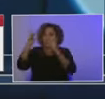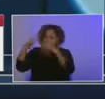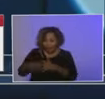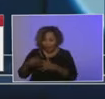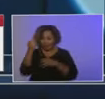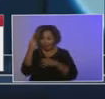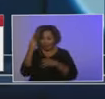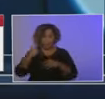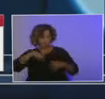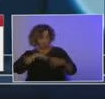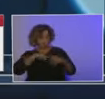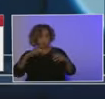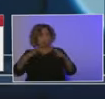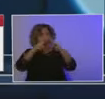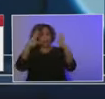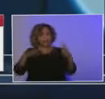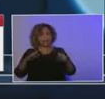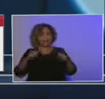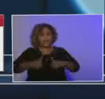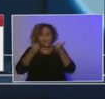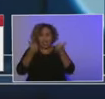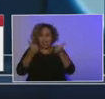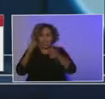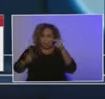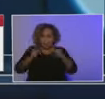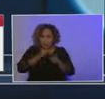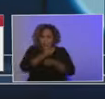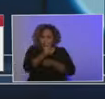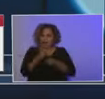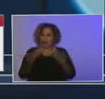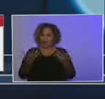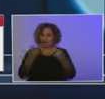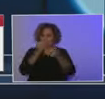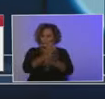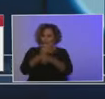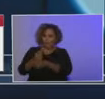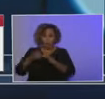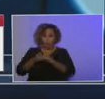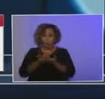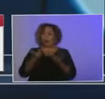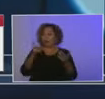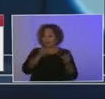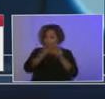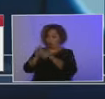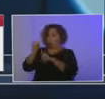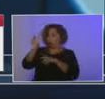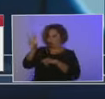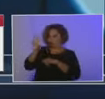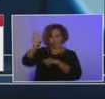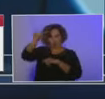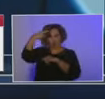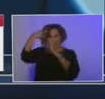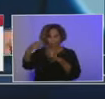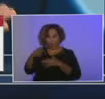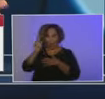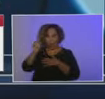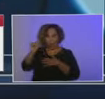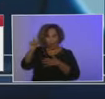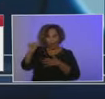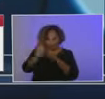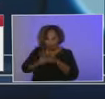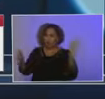afectivo para nosotros como nuestra familia, nuestra gente tan afectada como la infraestructura, pues el gobierno de Wanda Vázquez tiene que rendir cuenta y eso